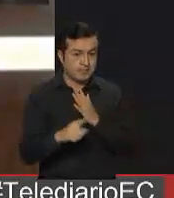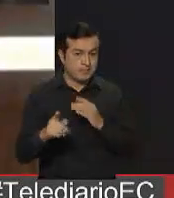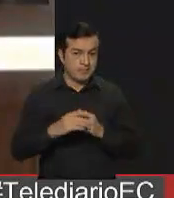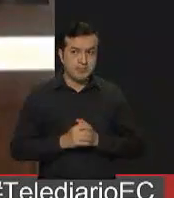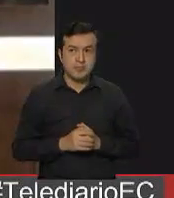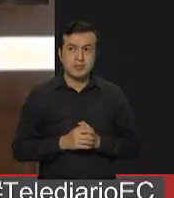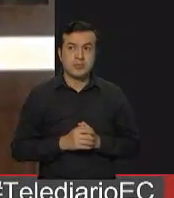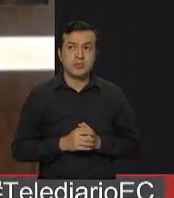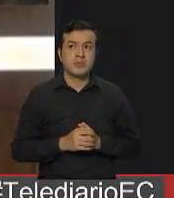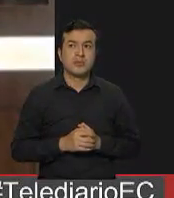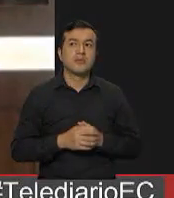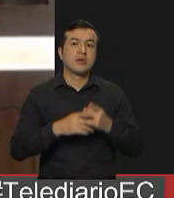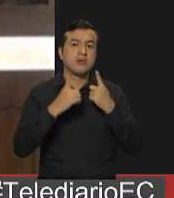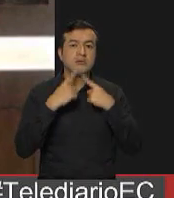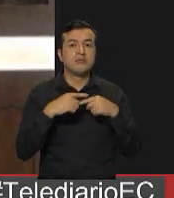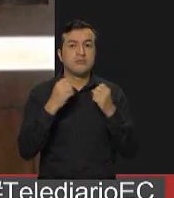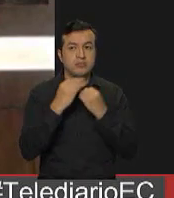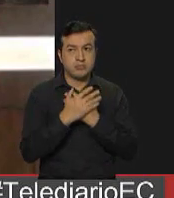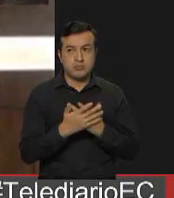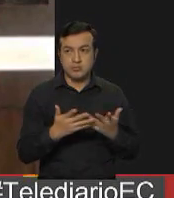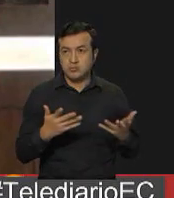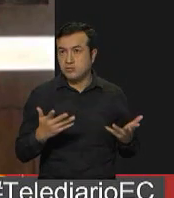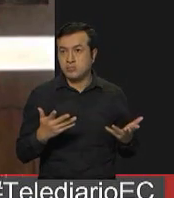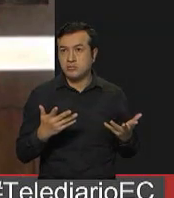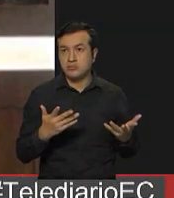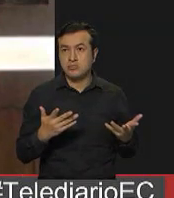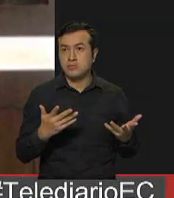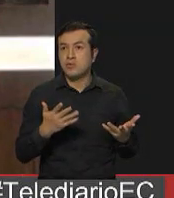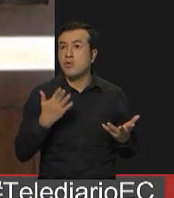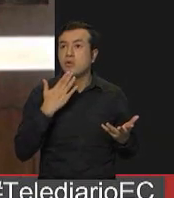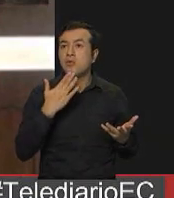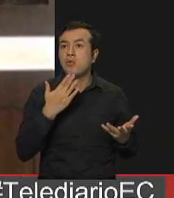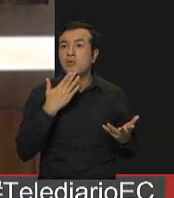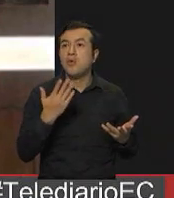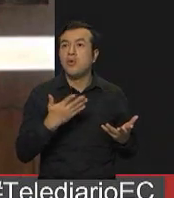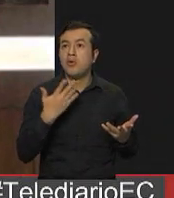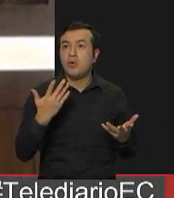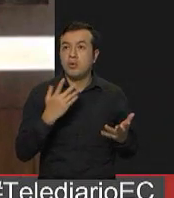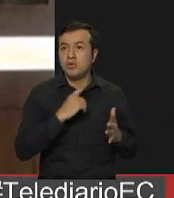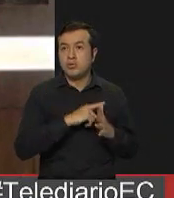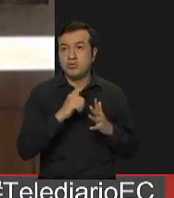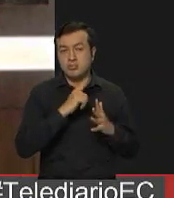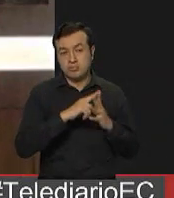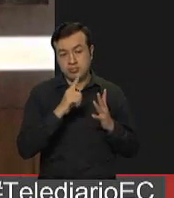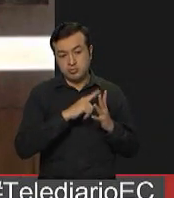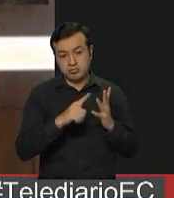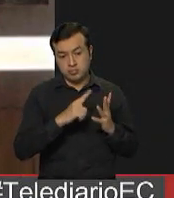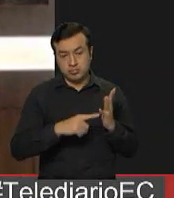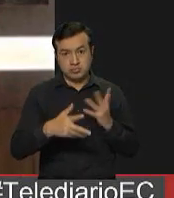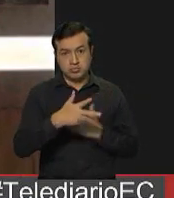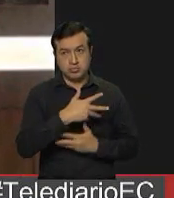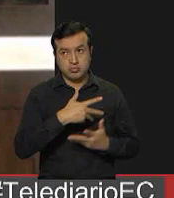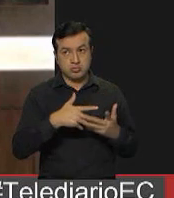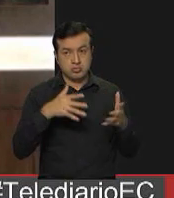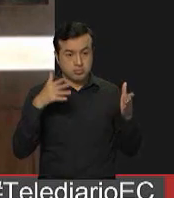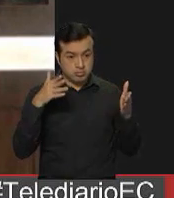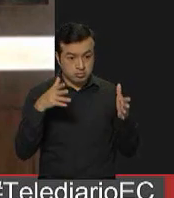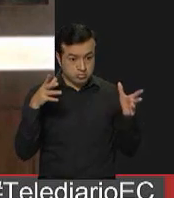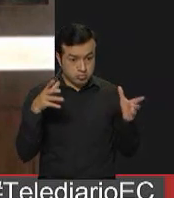A veces la opinión pública no tiene cabal conocimiento de la dinámica de lo que es un proceso